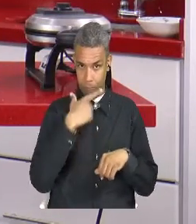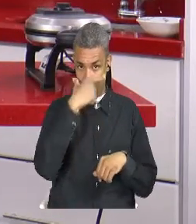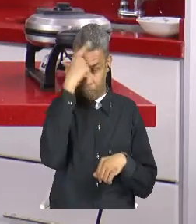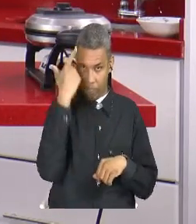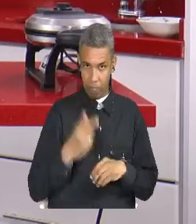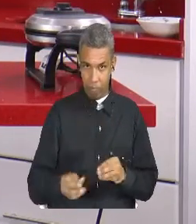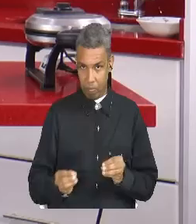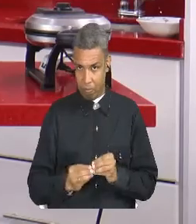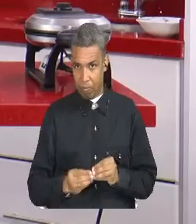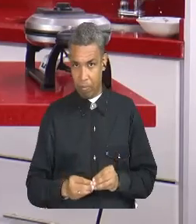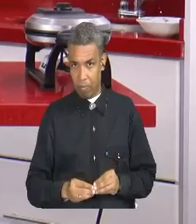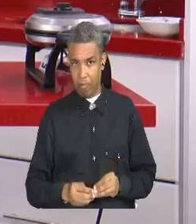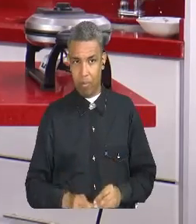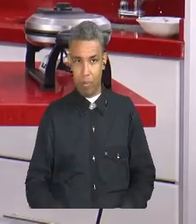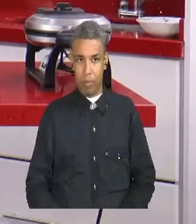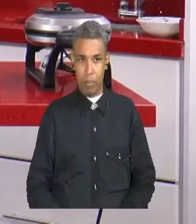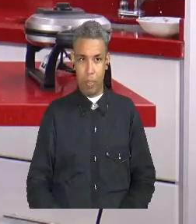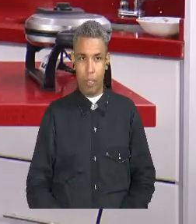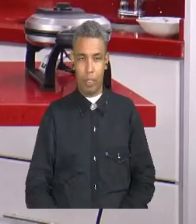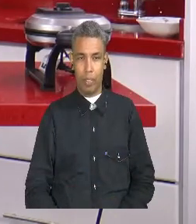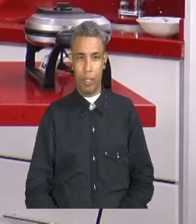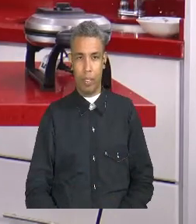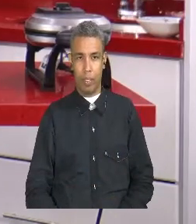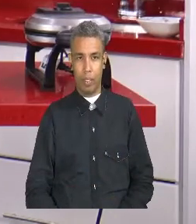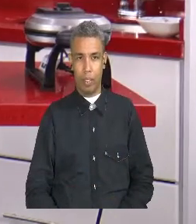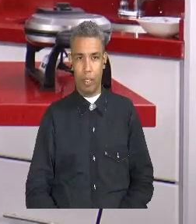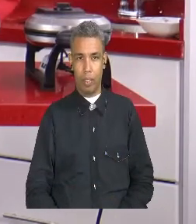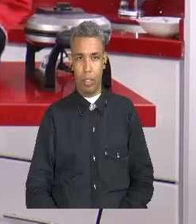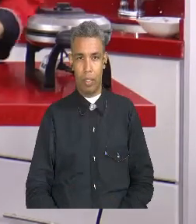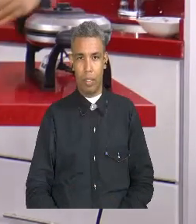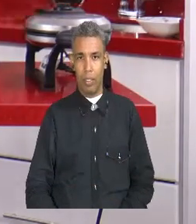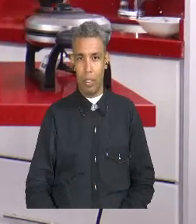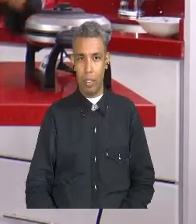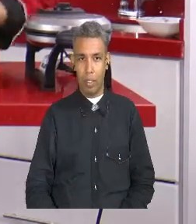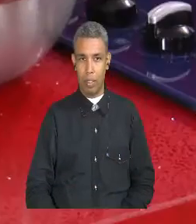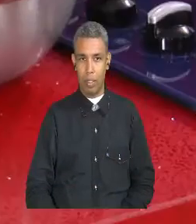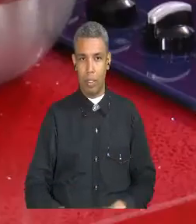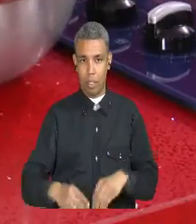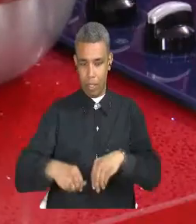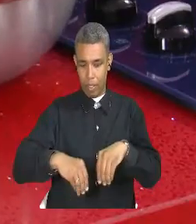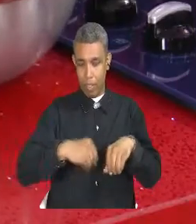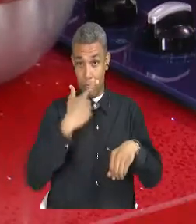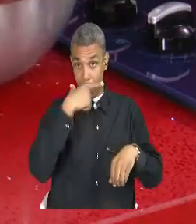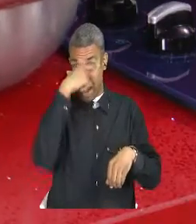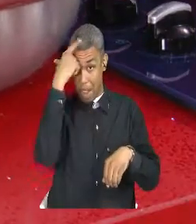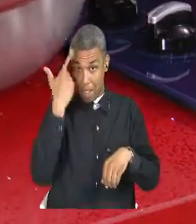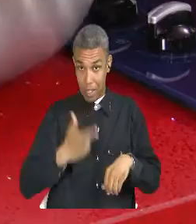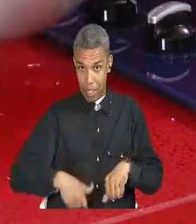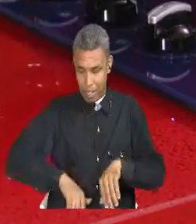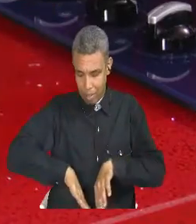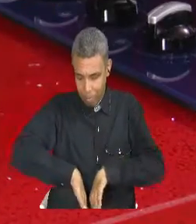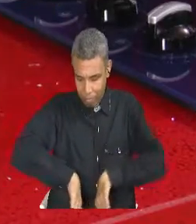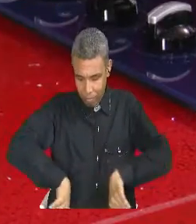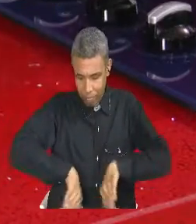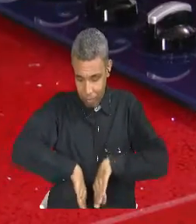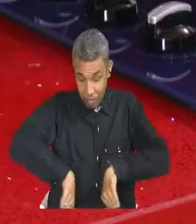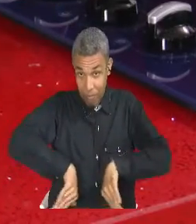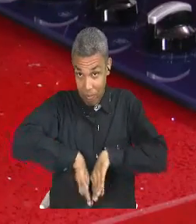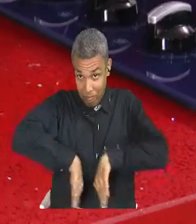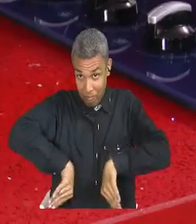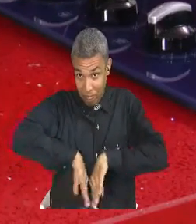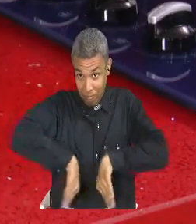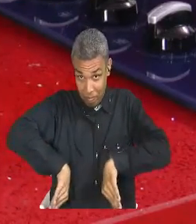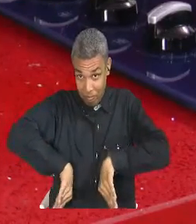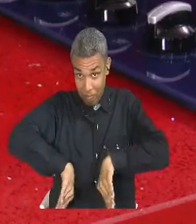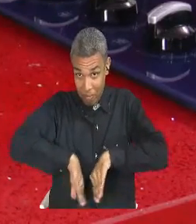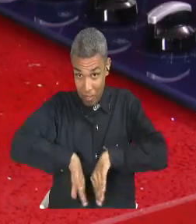Entonces ahí vamos a mezclar nuestra harina. Pero abrimos un centro. A ver. Vamos a mezclar. Entonces yo voy a ir agregando... Sí. En el